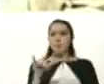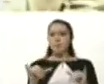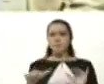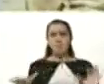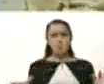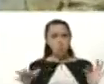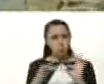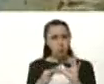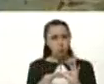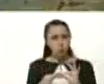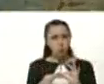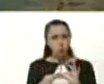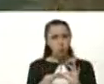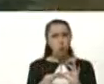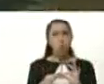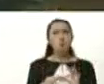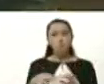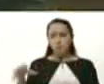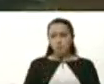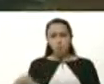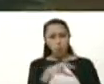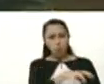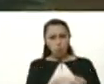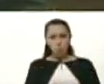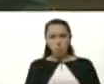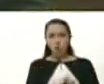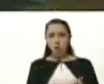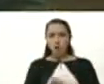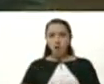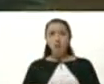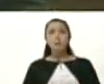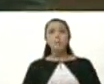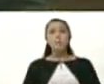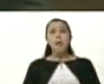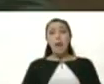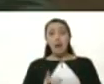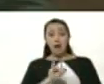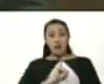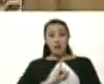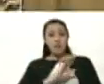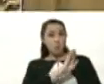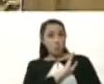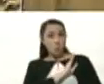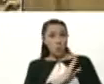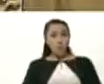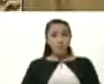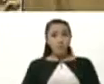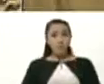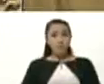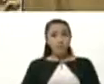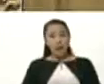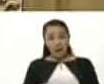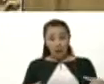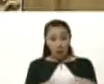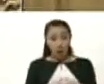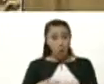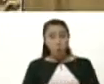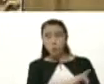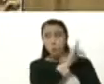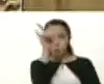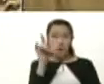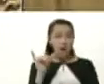sin ser regionalista ni provinciana, sino auténtica. Si serenata está en el extranjero, allá su Guayana está con